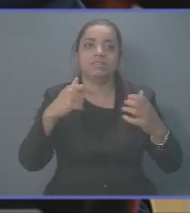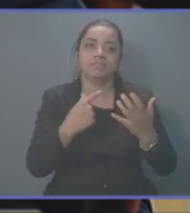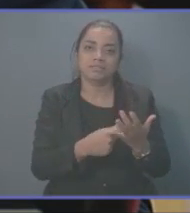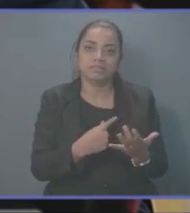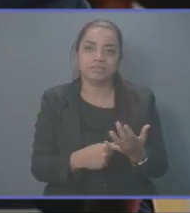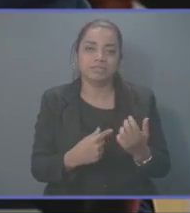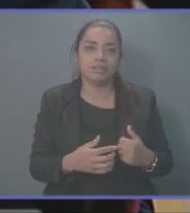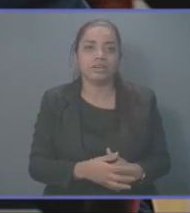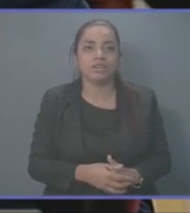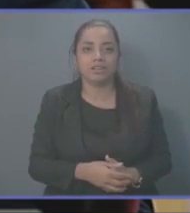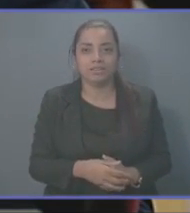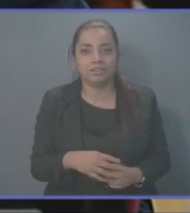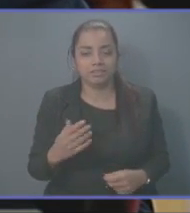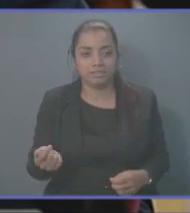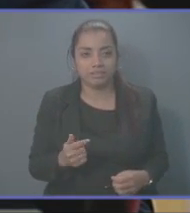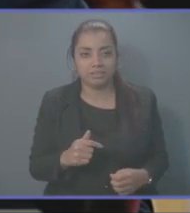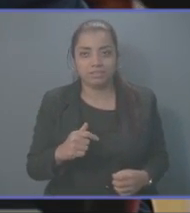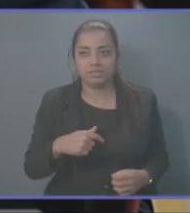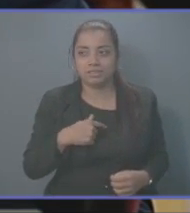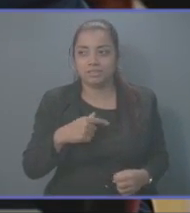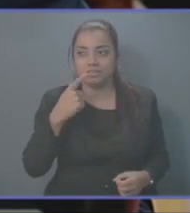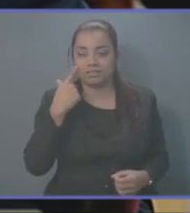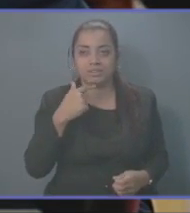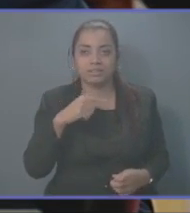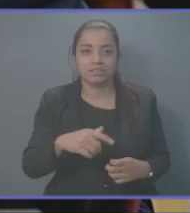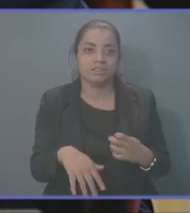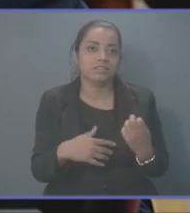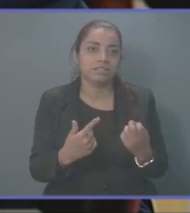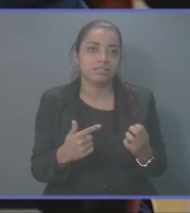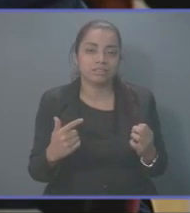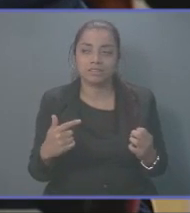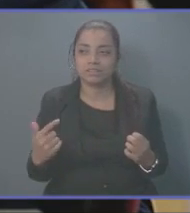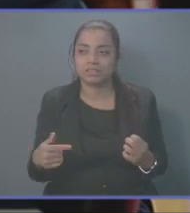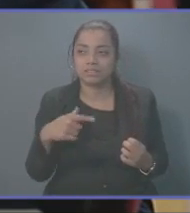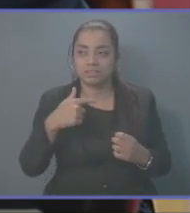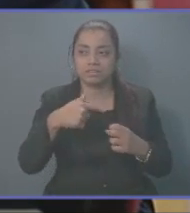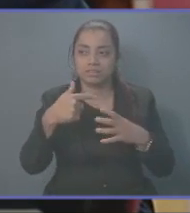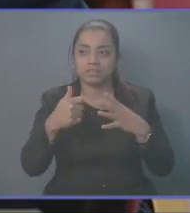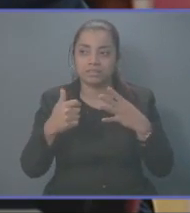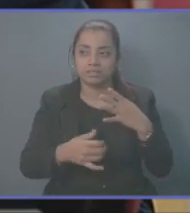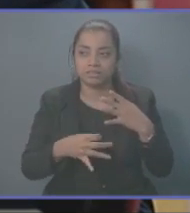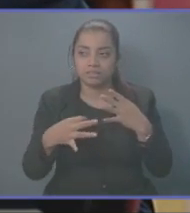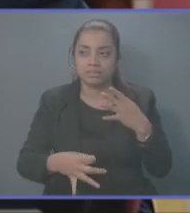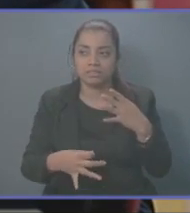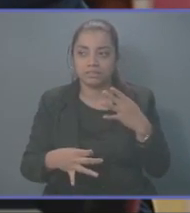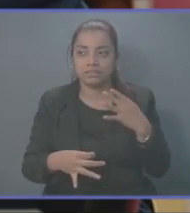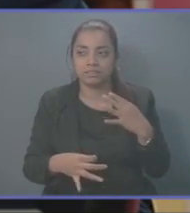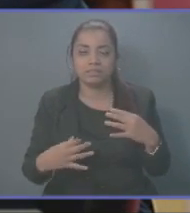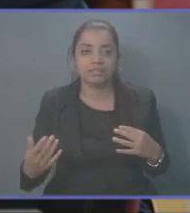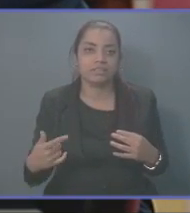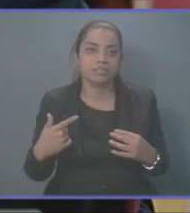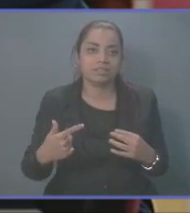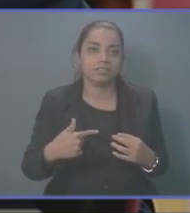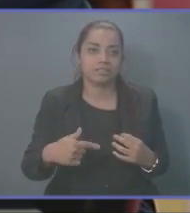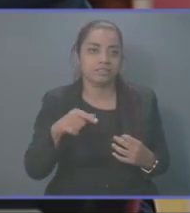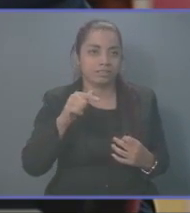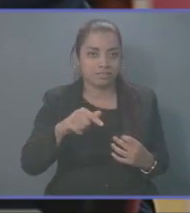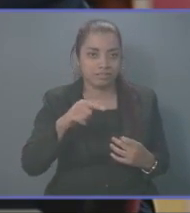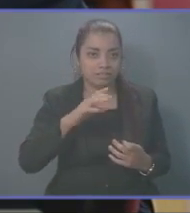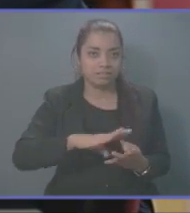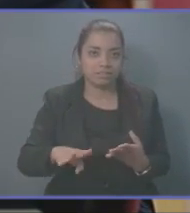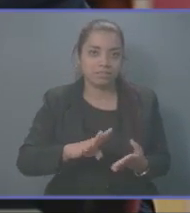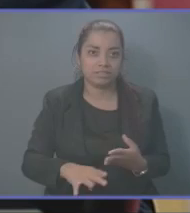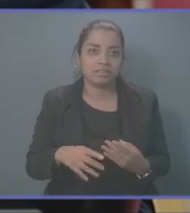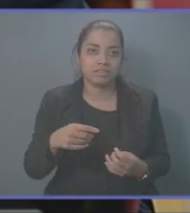presenten, viabilizar el otorgamiento de las facilidades contenidas en esta ley y realizar los pagos que se efectúen al amparo